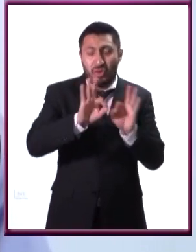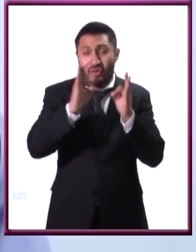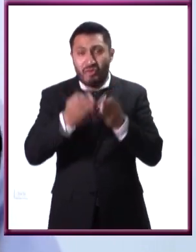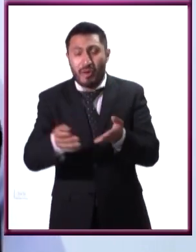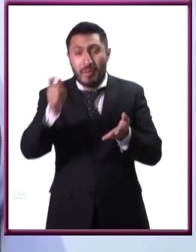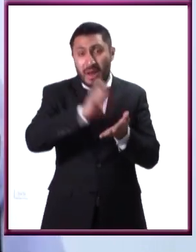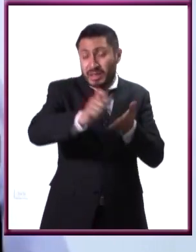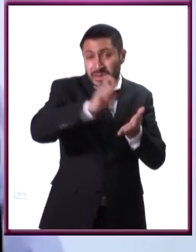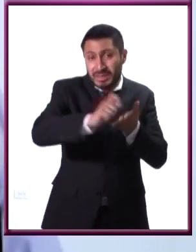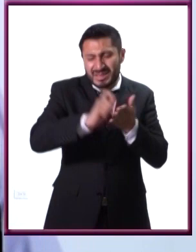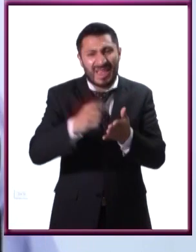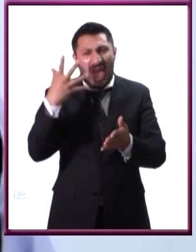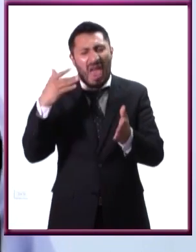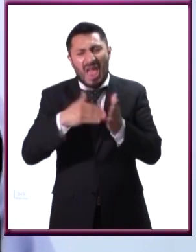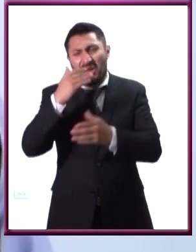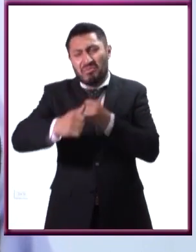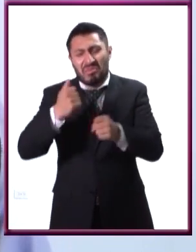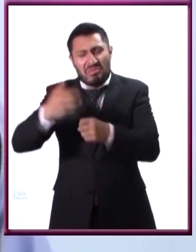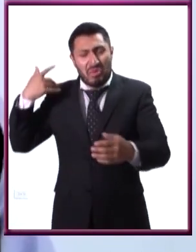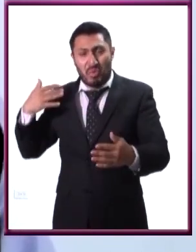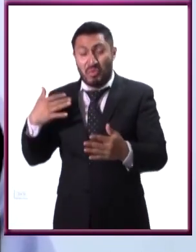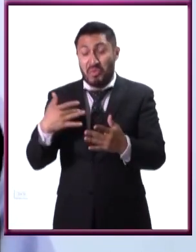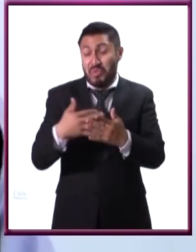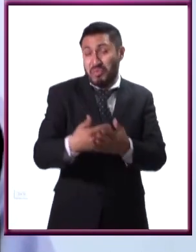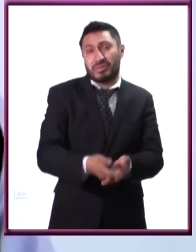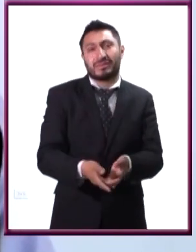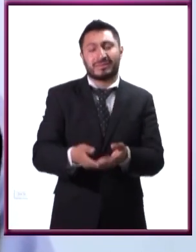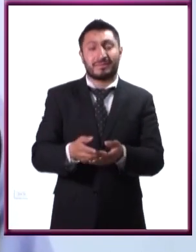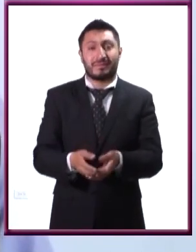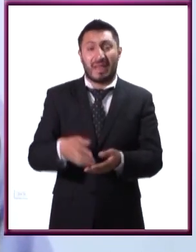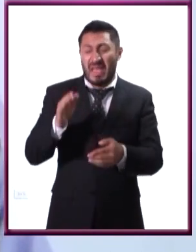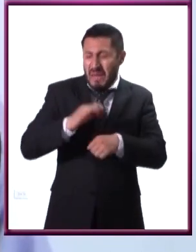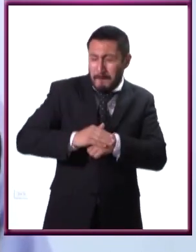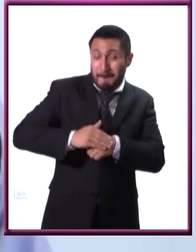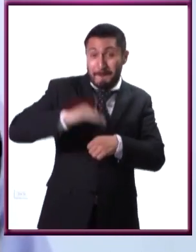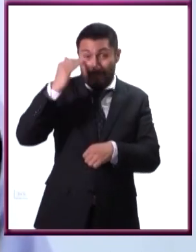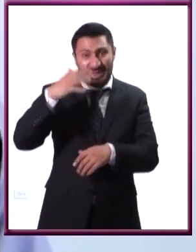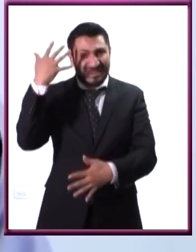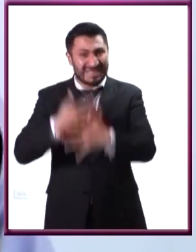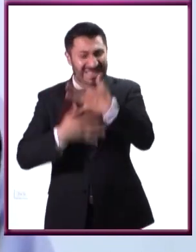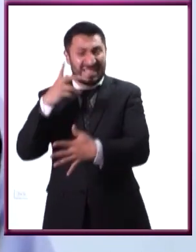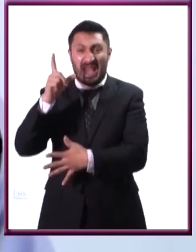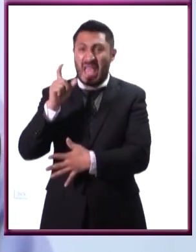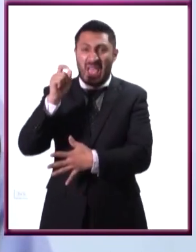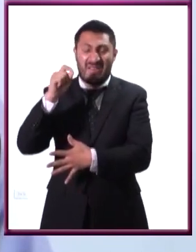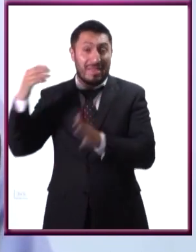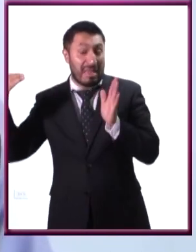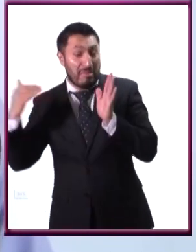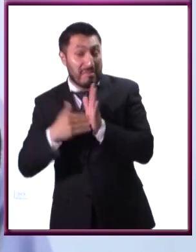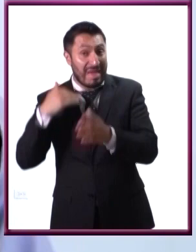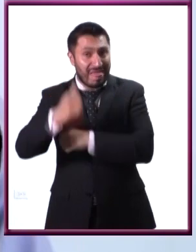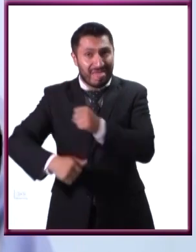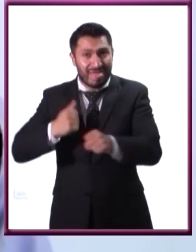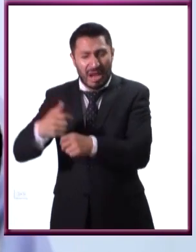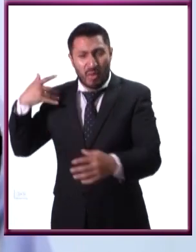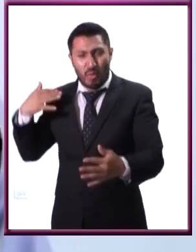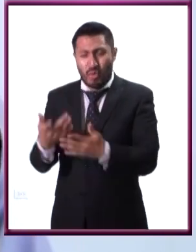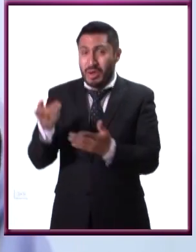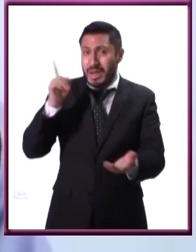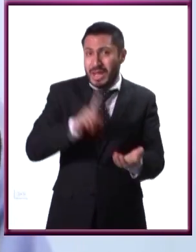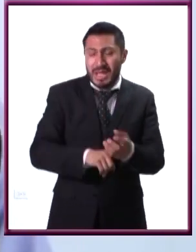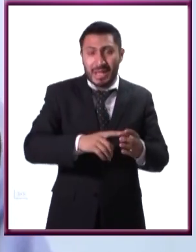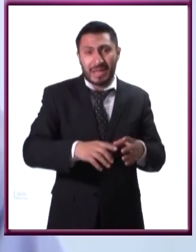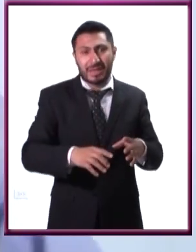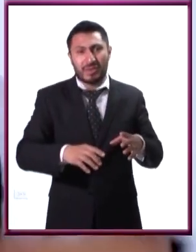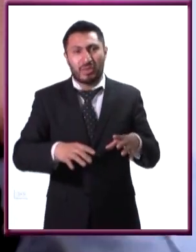medios gráficos desde hace más de 5.000 años. Existen registros, de hecho desde hace más de 15.000 o 20.000 años, existen